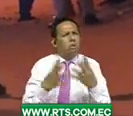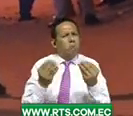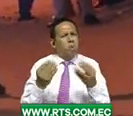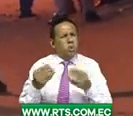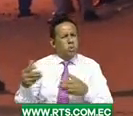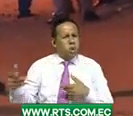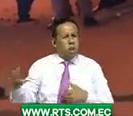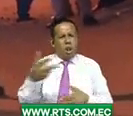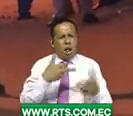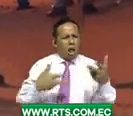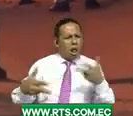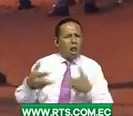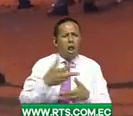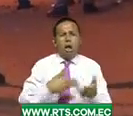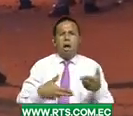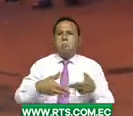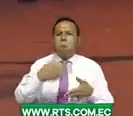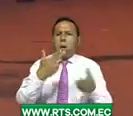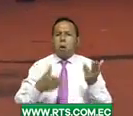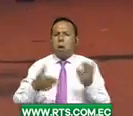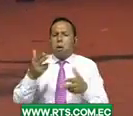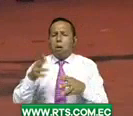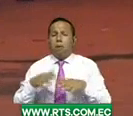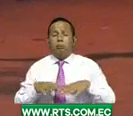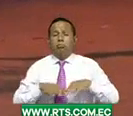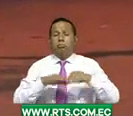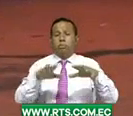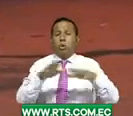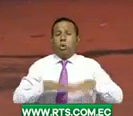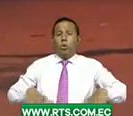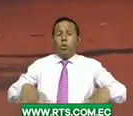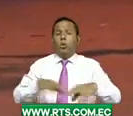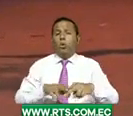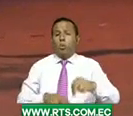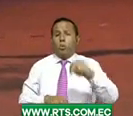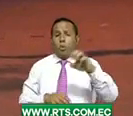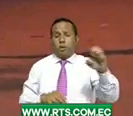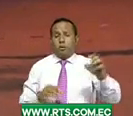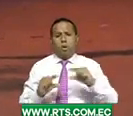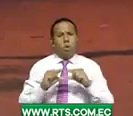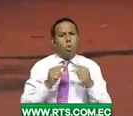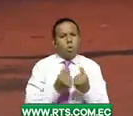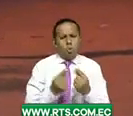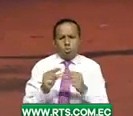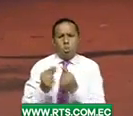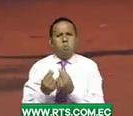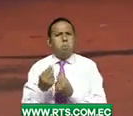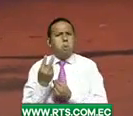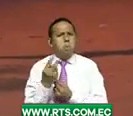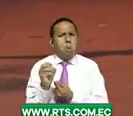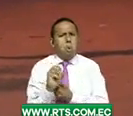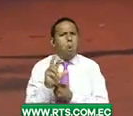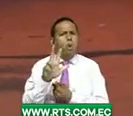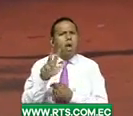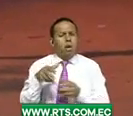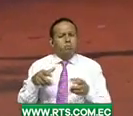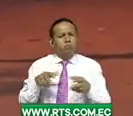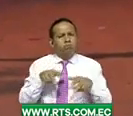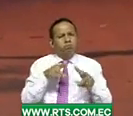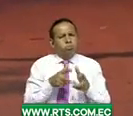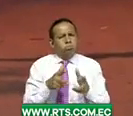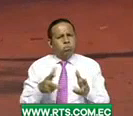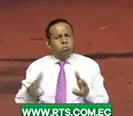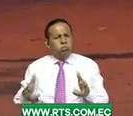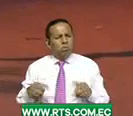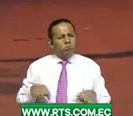Bastión, Paraíso de la Flor y otros sectores del noroeste de la ciudad en grupos, en dos, tres motocicletas, a esta hora de la noche,